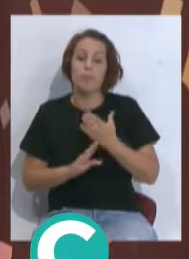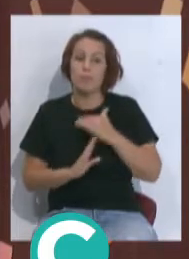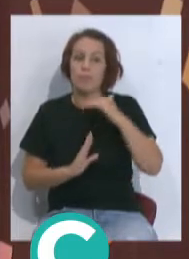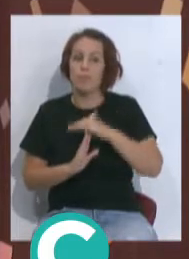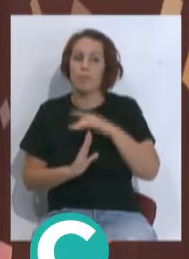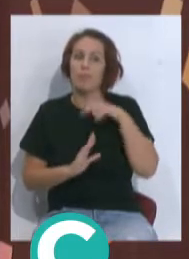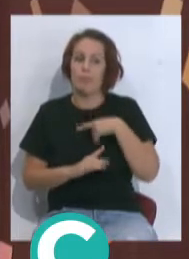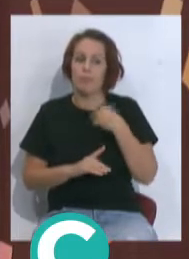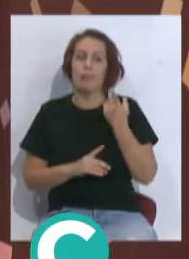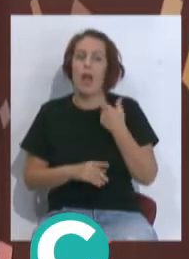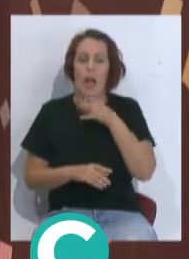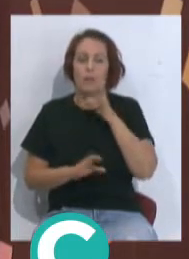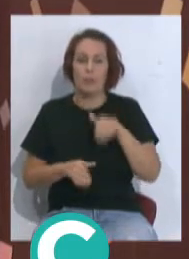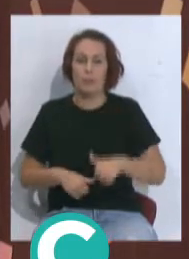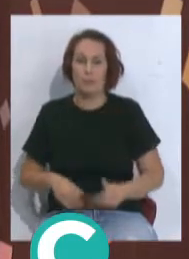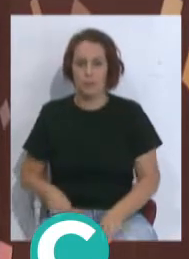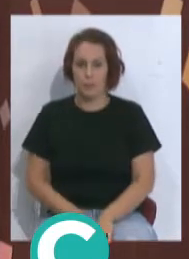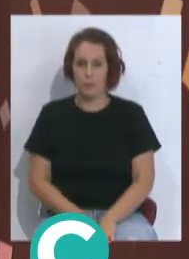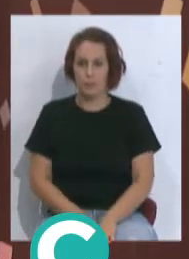que hay mucha tela que cortar. Enseguida volvemos.